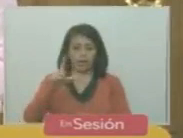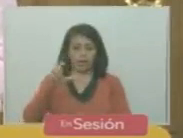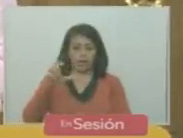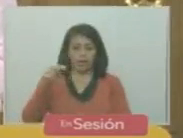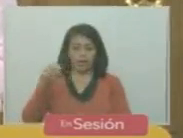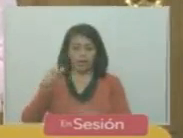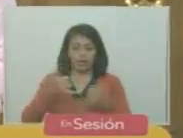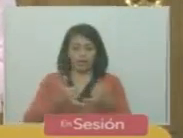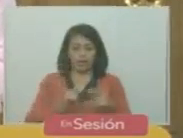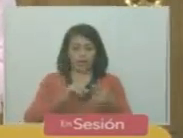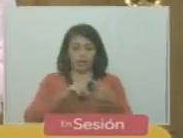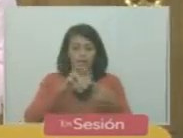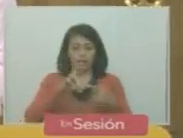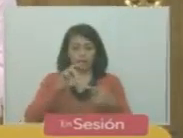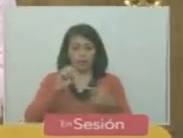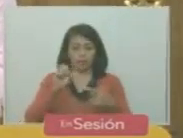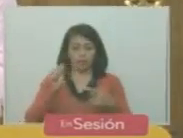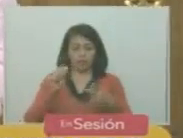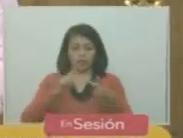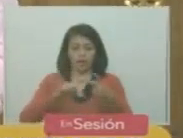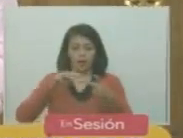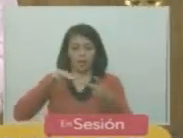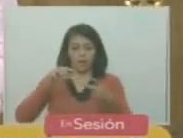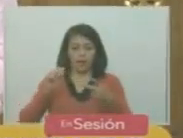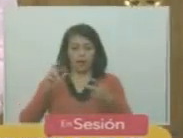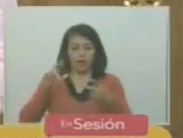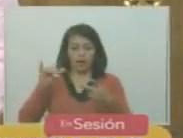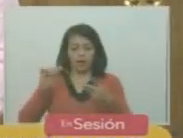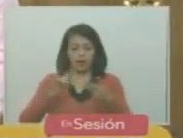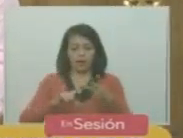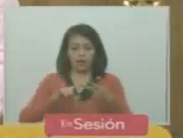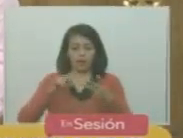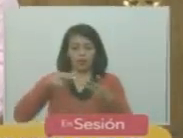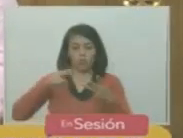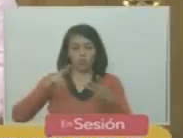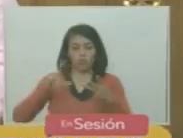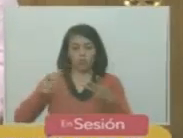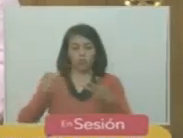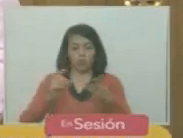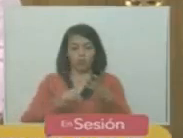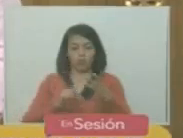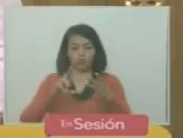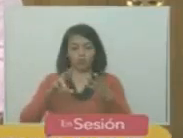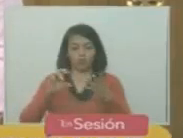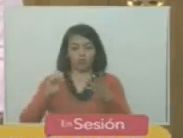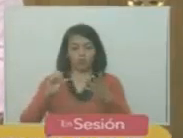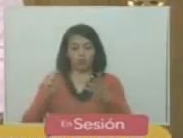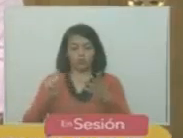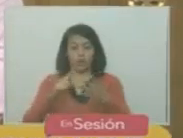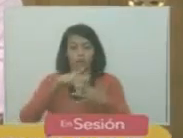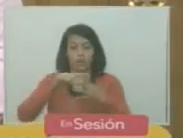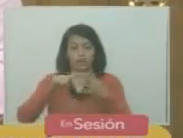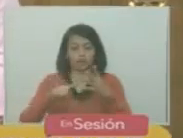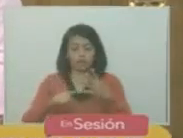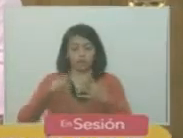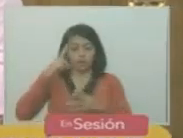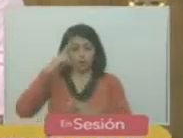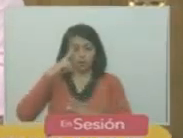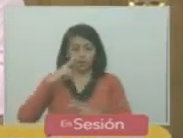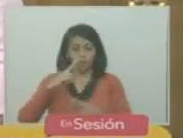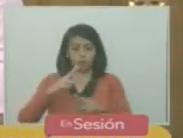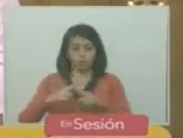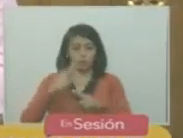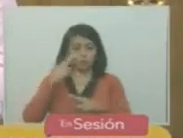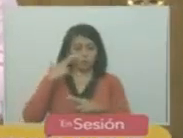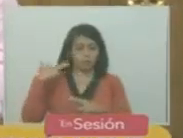hijas, Rosa Virginia, María Gabriela, Hugo Rafael y Rosa Inés, con orgullo se gradúa